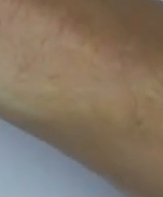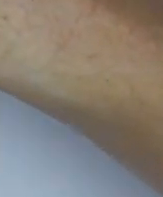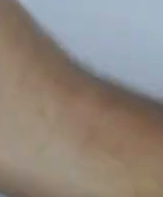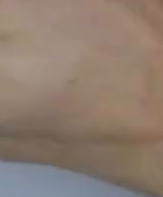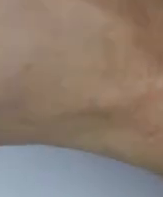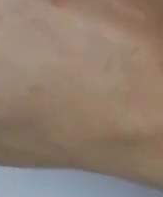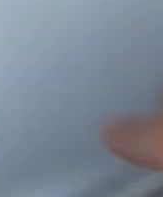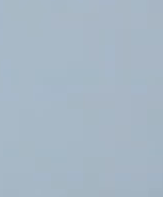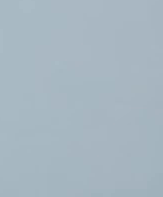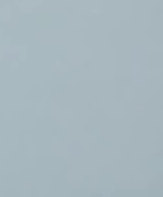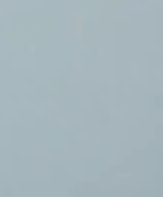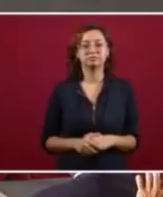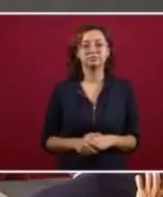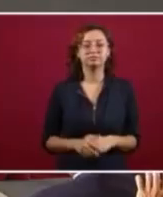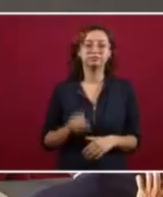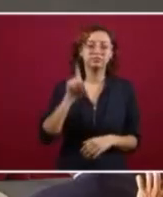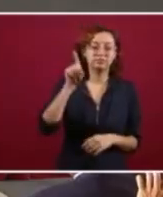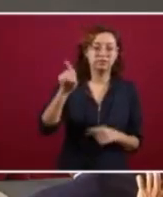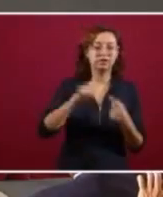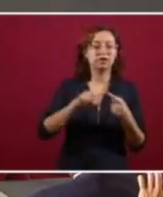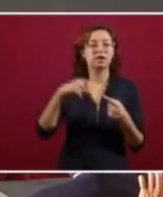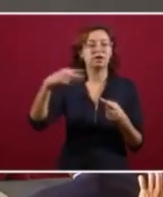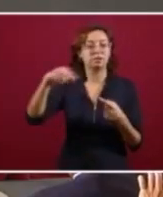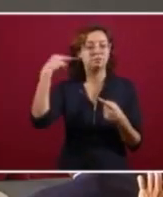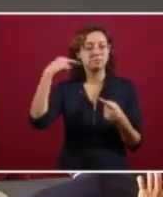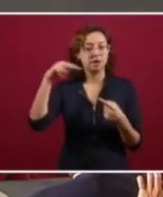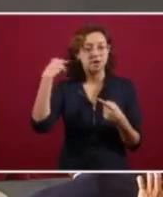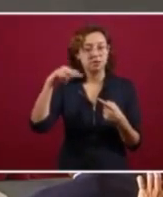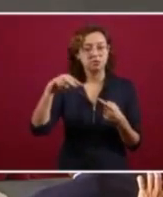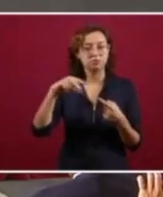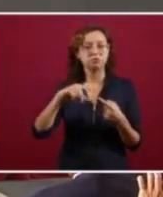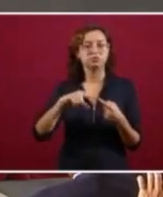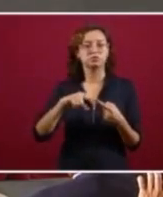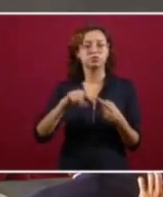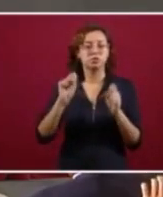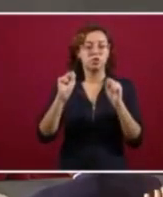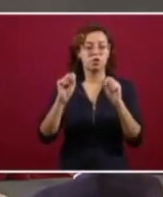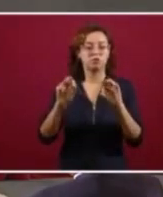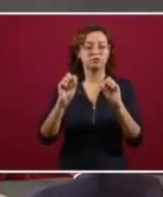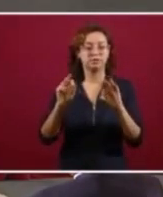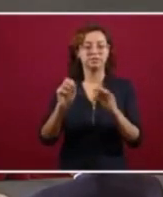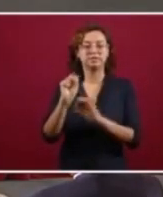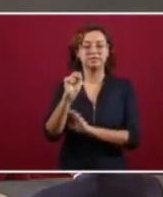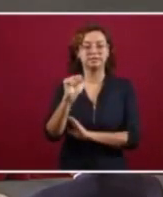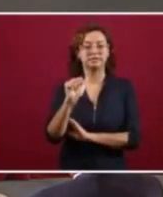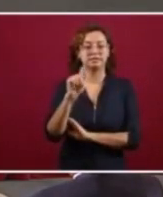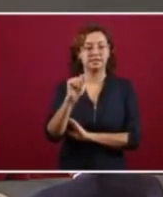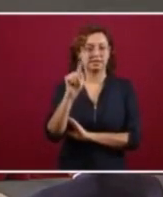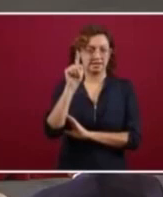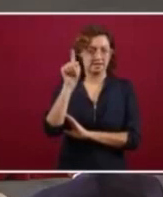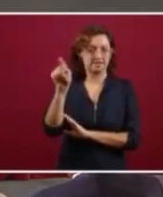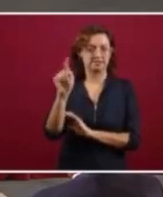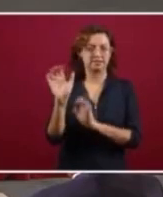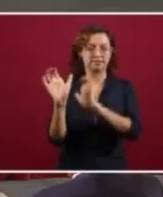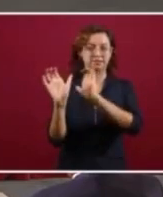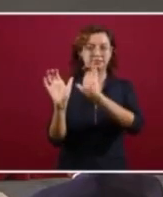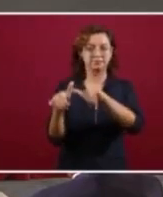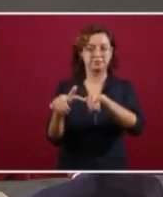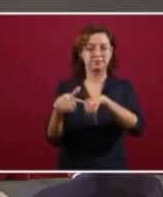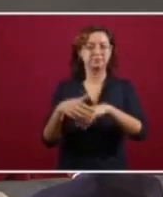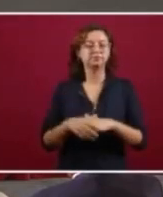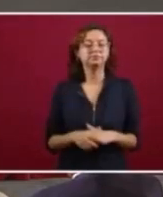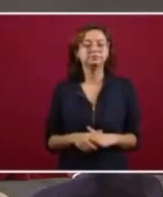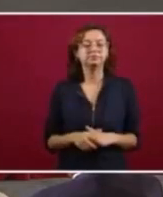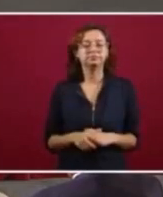conocimientos en temas de actuación y farándula, y era totalmente ajena a estas cuestiones legales, por lo que definitivamente no actuó con dolo